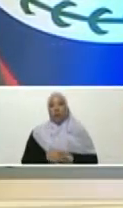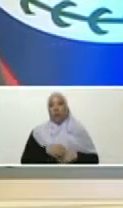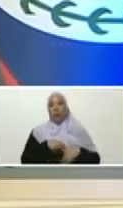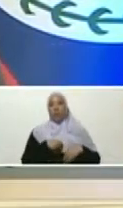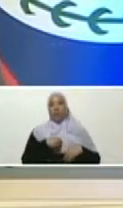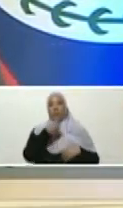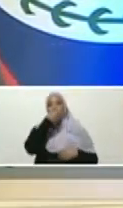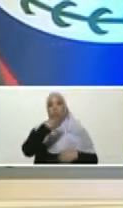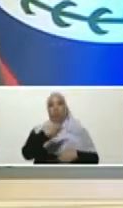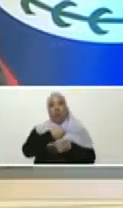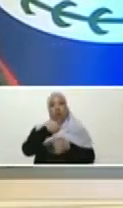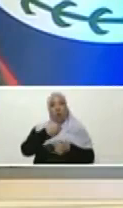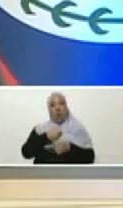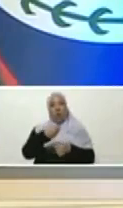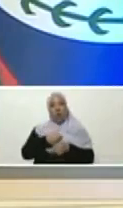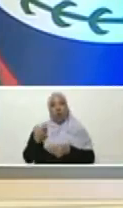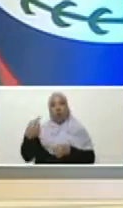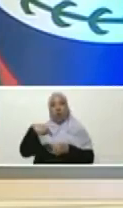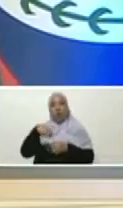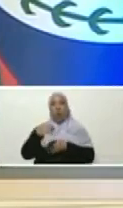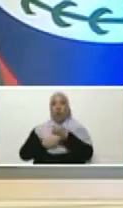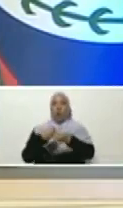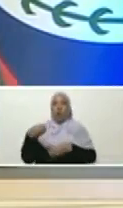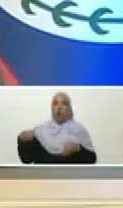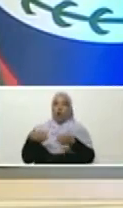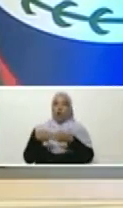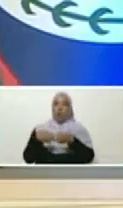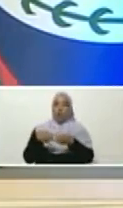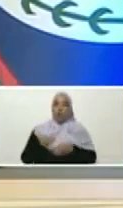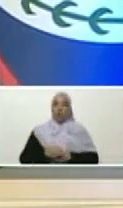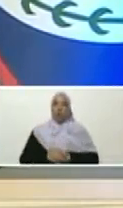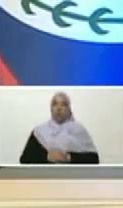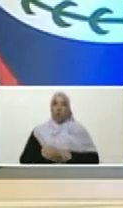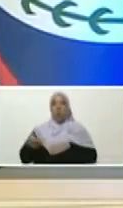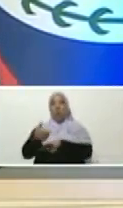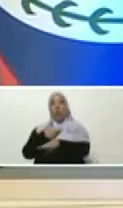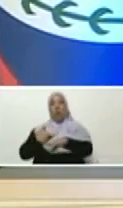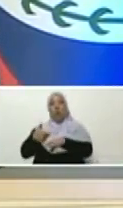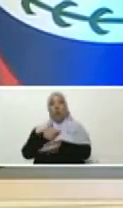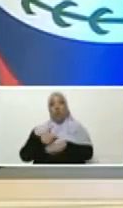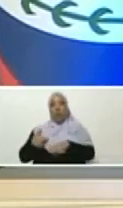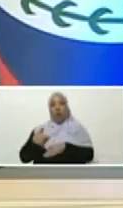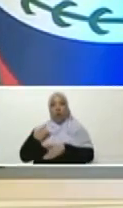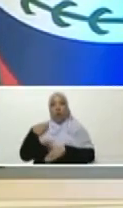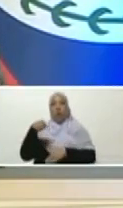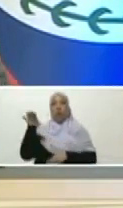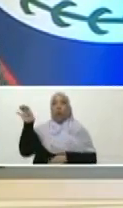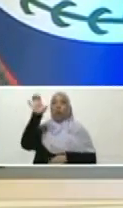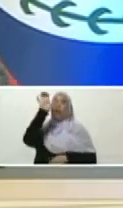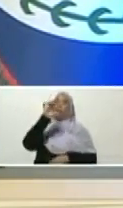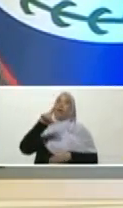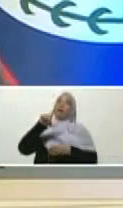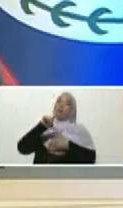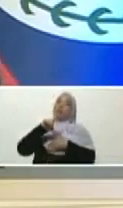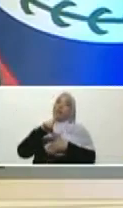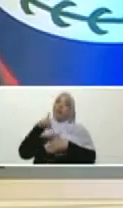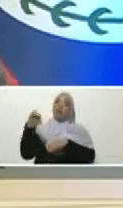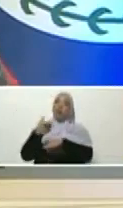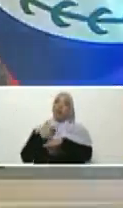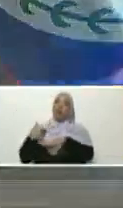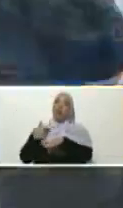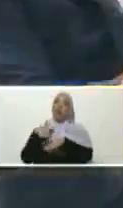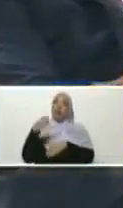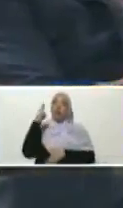una buena jornada de trabajo entre las delegaciones del gobierno de Belice y del gobierno de la